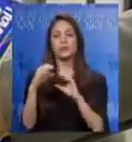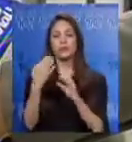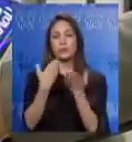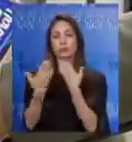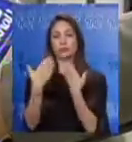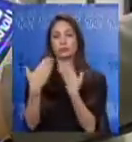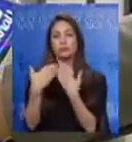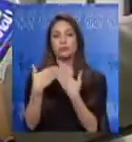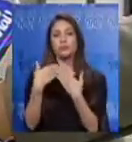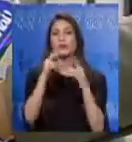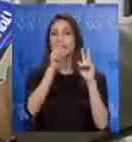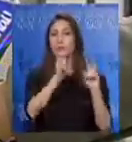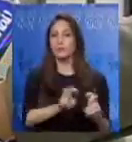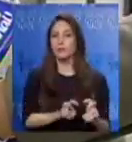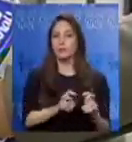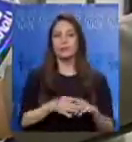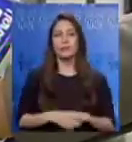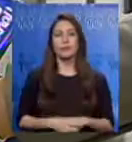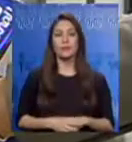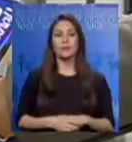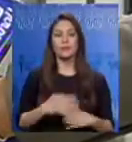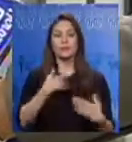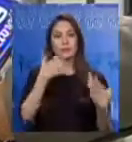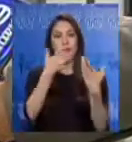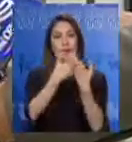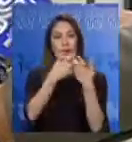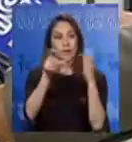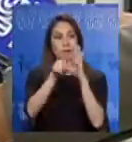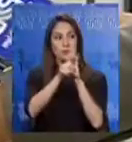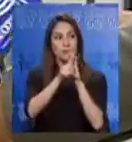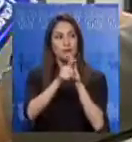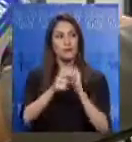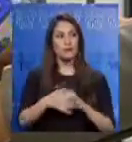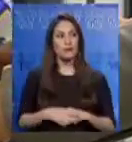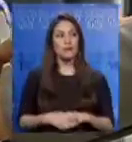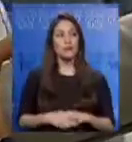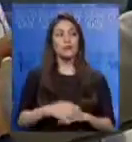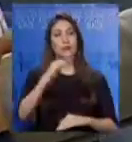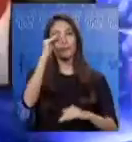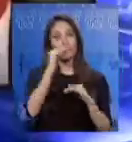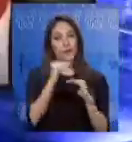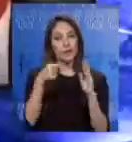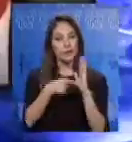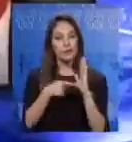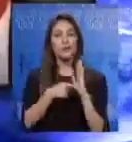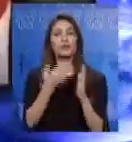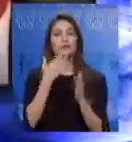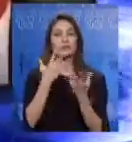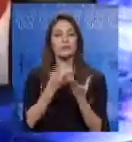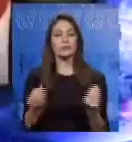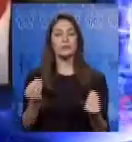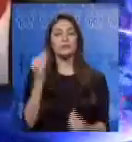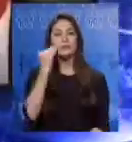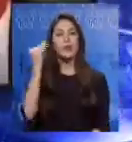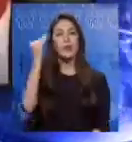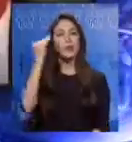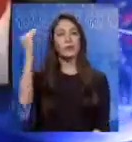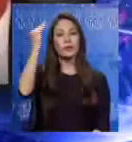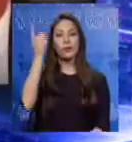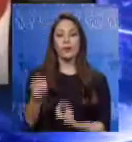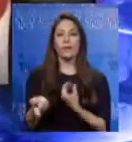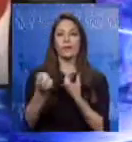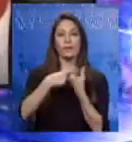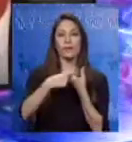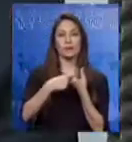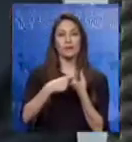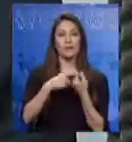lo conversamos, con condición. Una tregua normativa, poco menos impuestos. Afiliación a adultos mayores. Es una